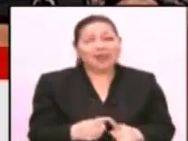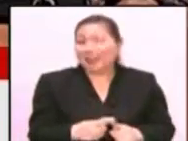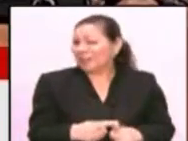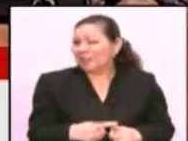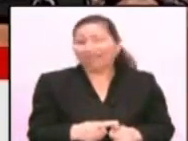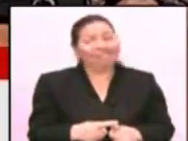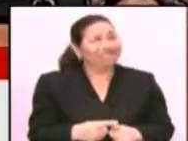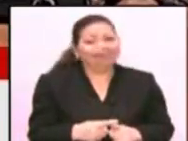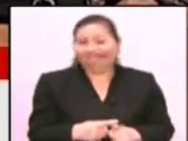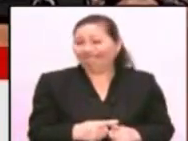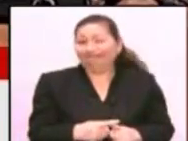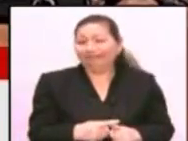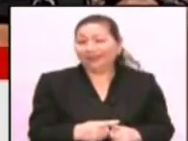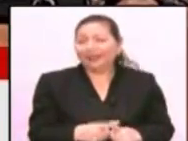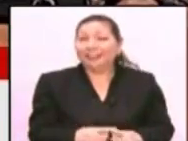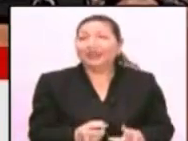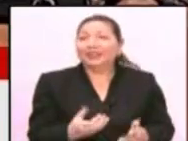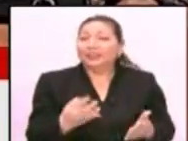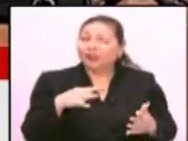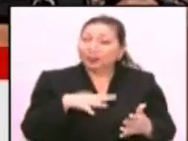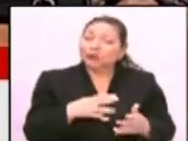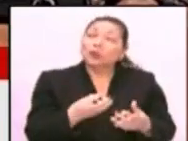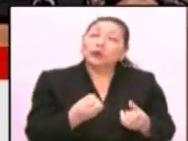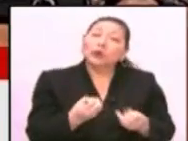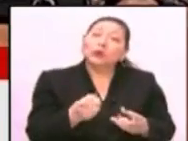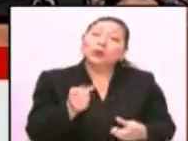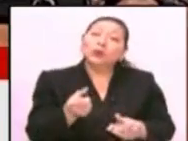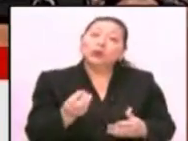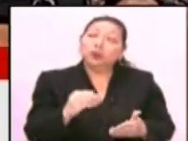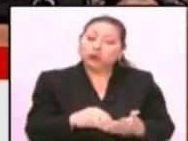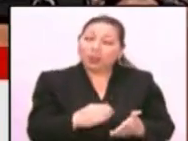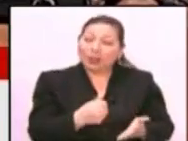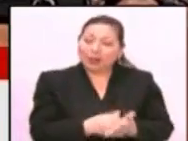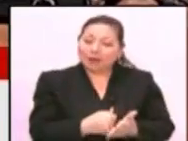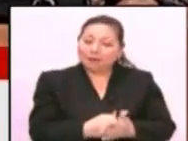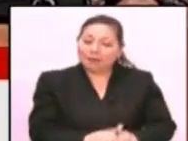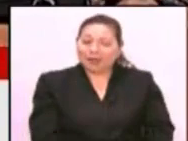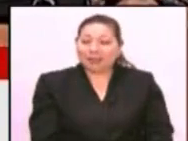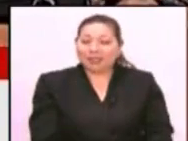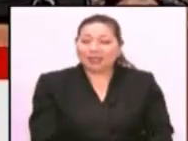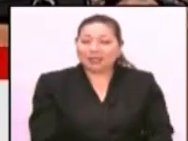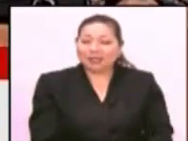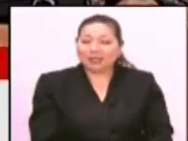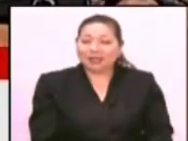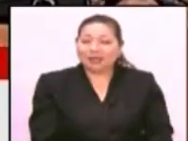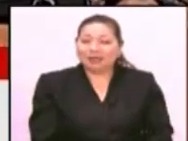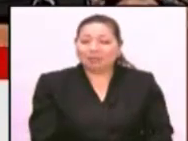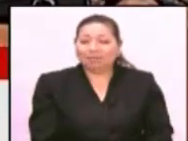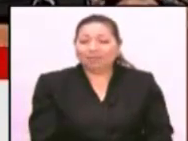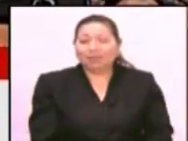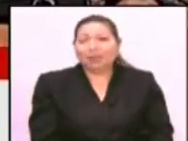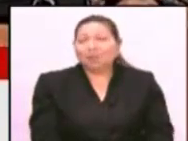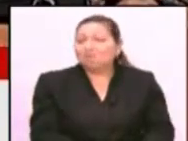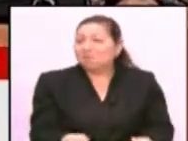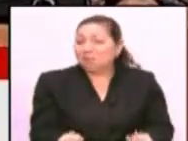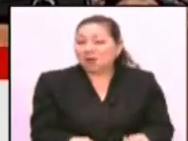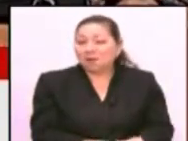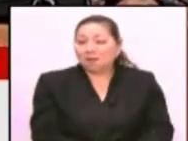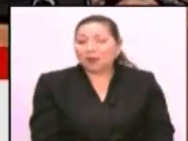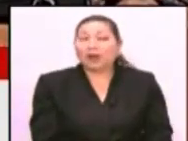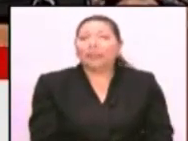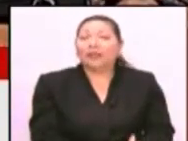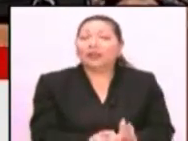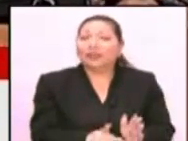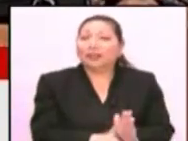sea, la verdad, si hiciéramos un estudio de cuánto de los internos realmente paga la reparación civil en el Perú, sería muy poco. El